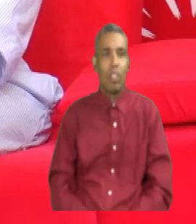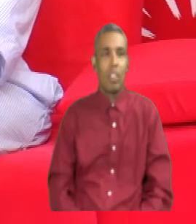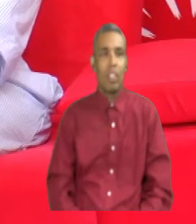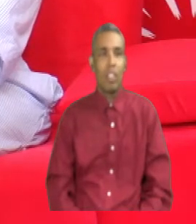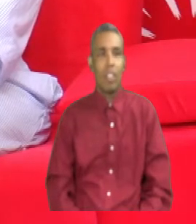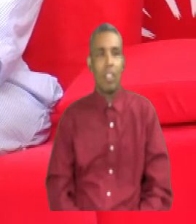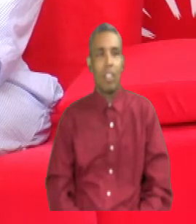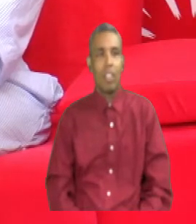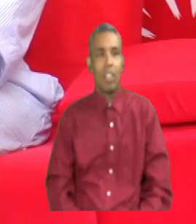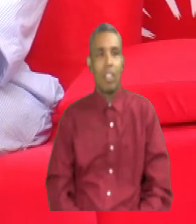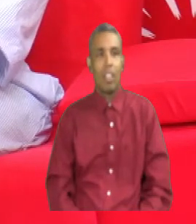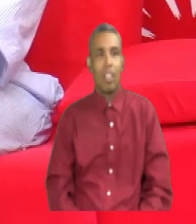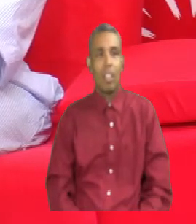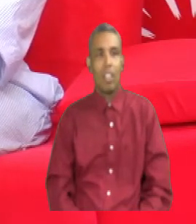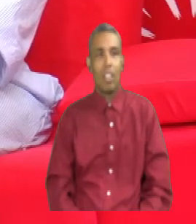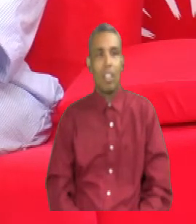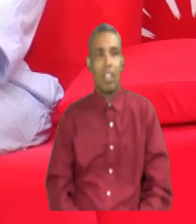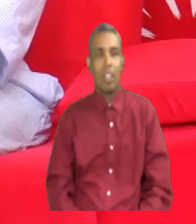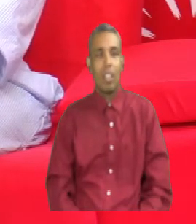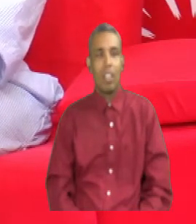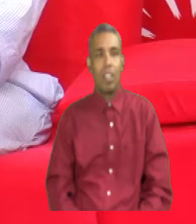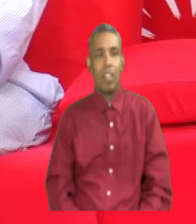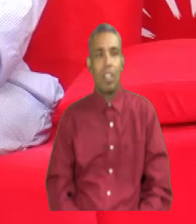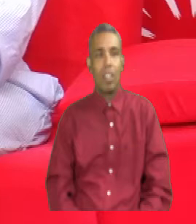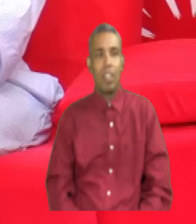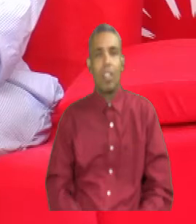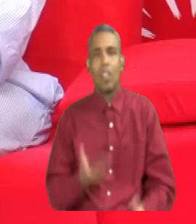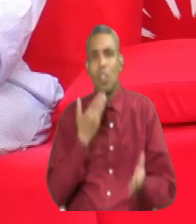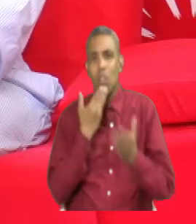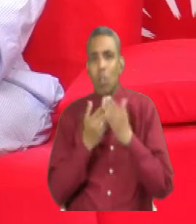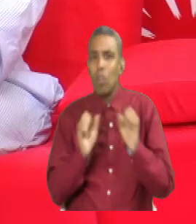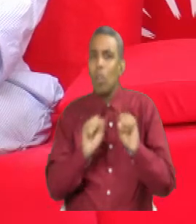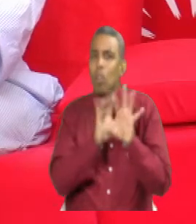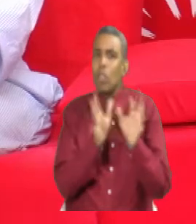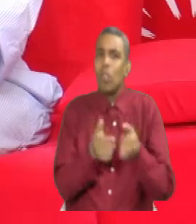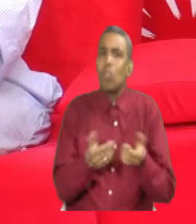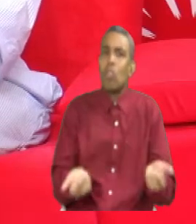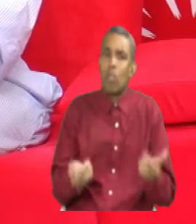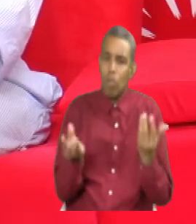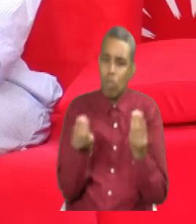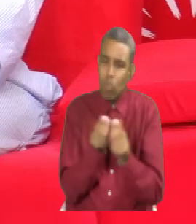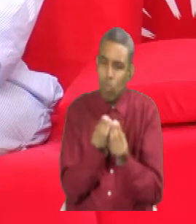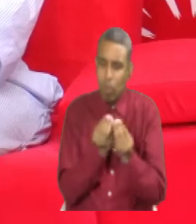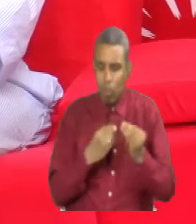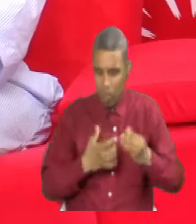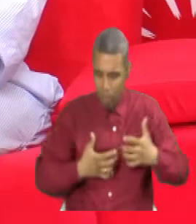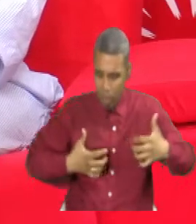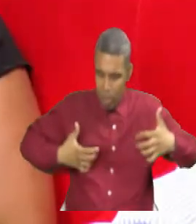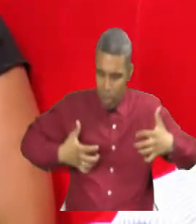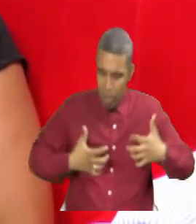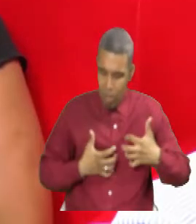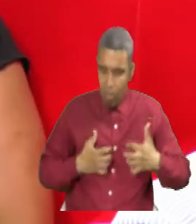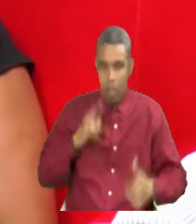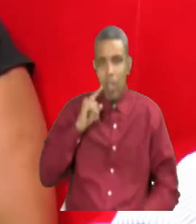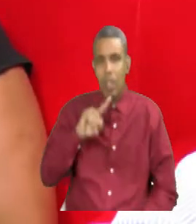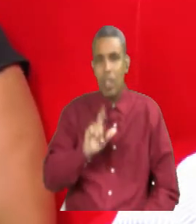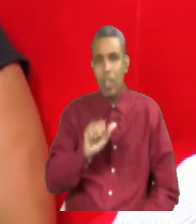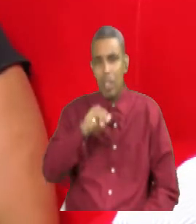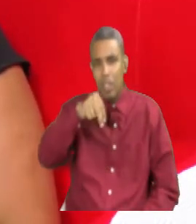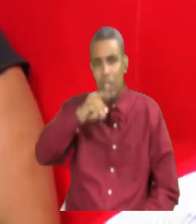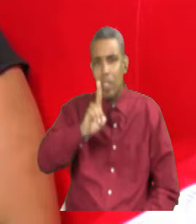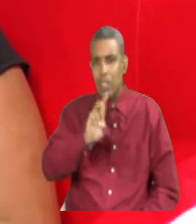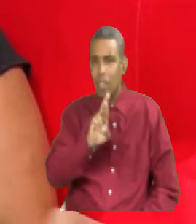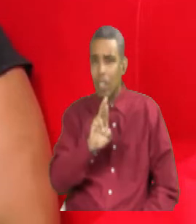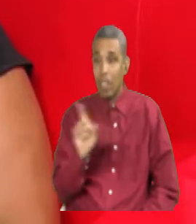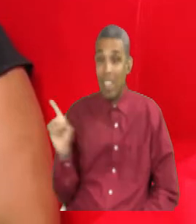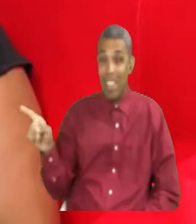un poco a nuestros televidentes precisamente cómo nace esta agrupación de Sandra Montañez, La Voz de América. Bueno, Sandrita, ella es